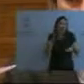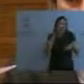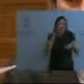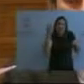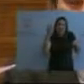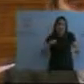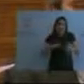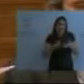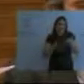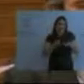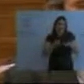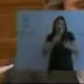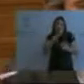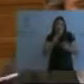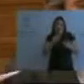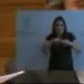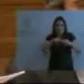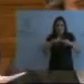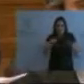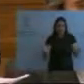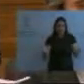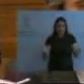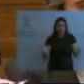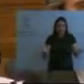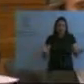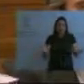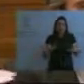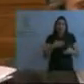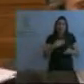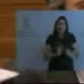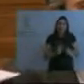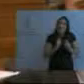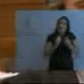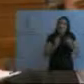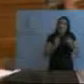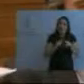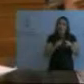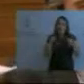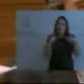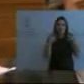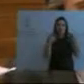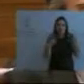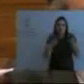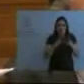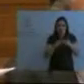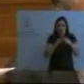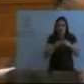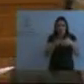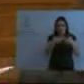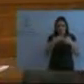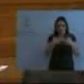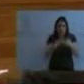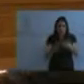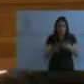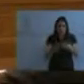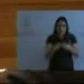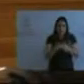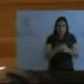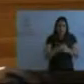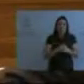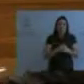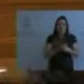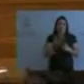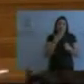del Principado de Asturias, que les daría pues, un poco de aire fresco a nuestros astilleros asturianos. Por si tienen